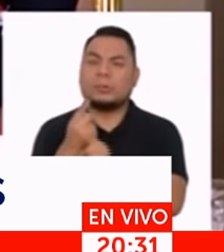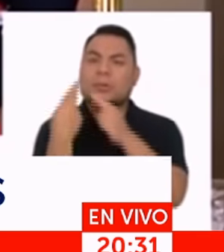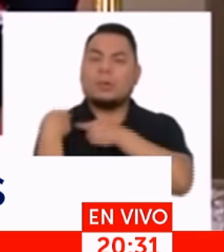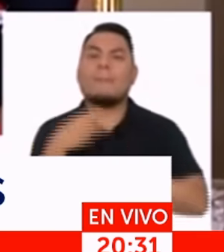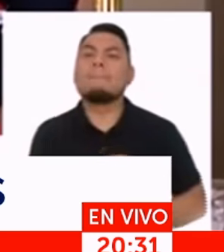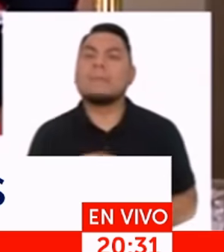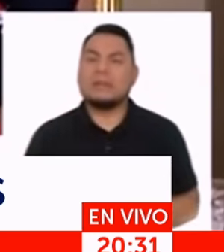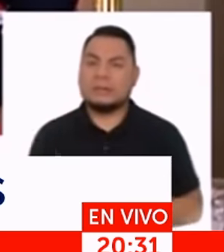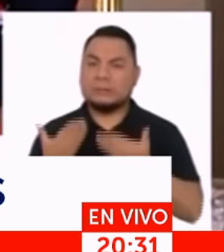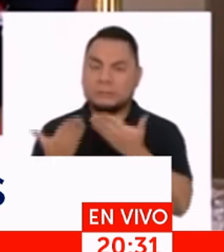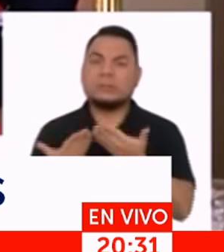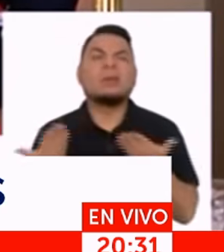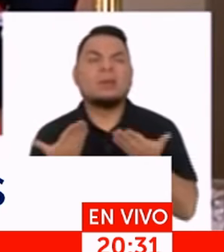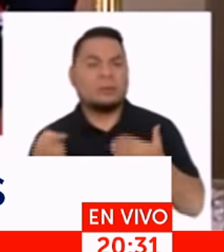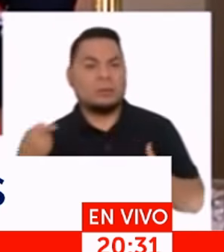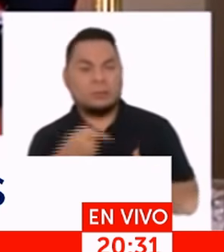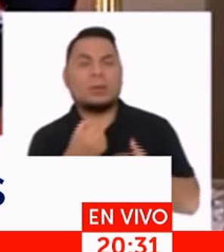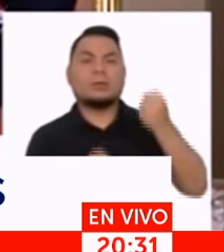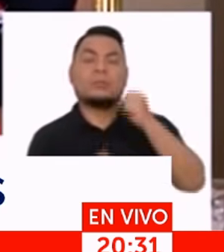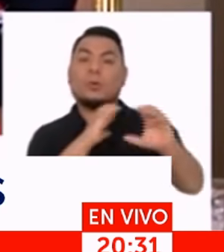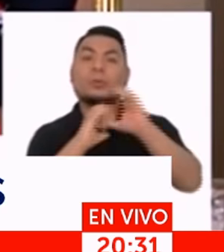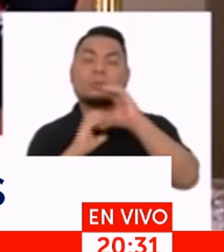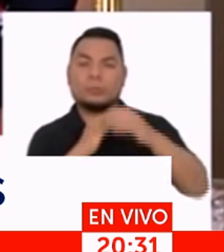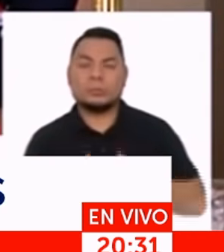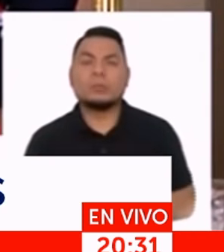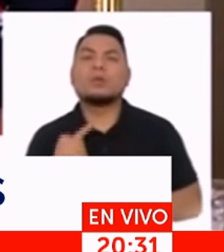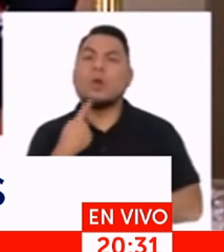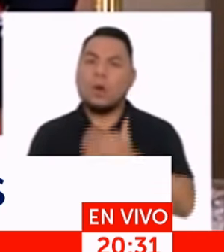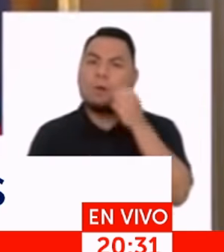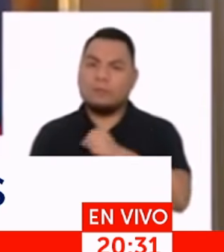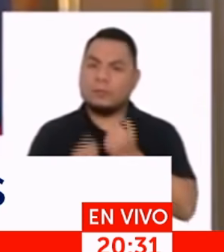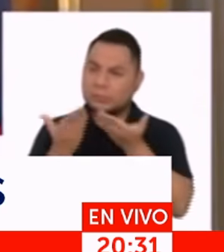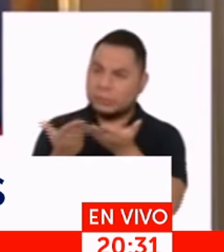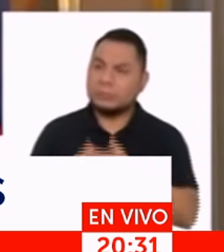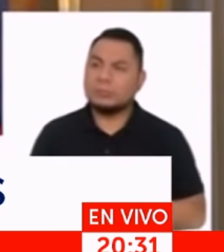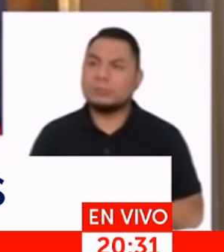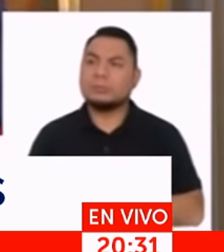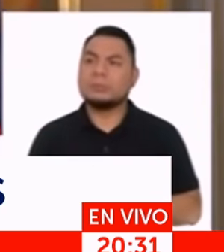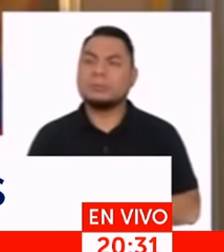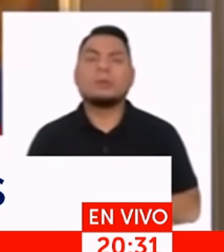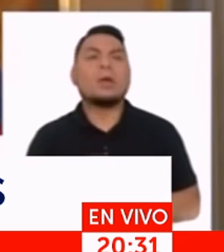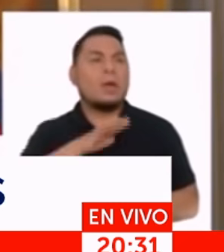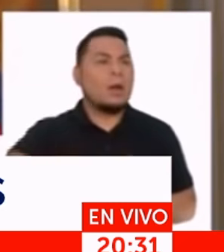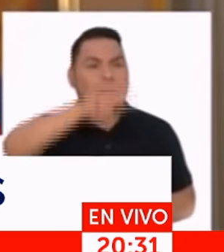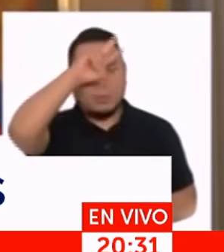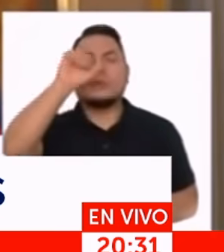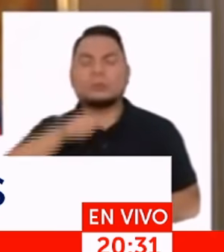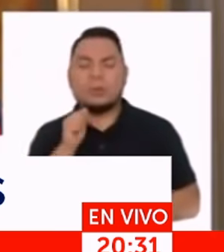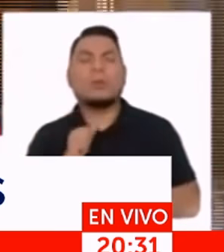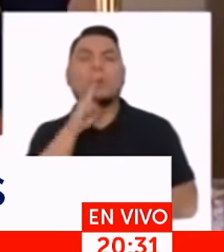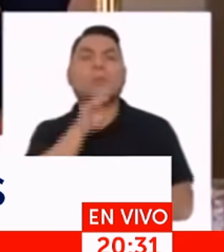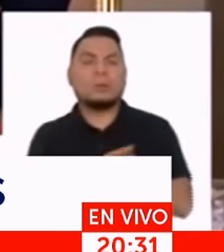el cargo de ministro de Estado en el despacho de Transportes y Comunicaciones que os confío. Por el Perú, sí,